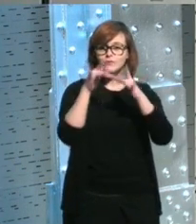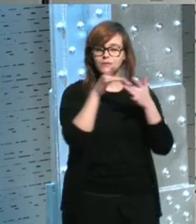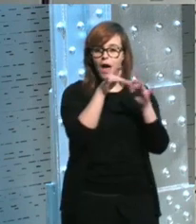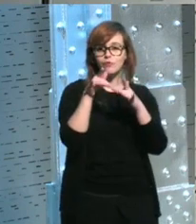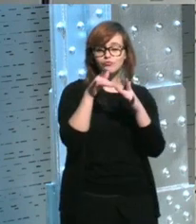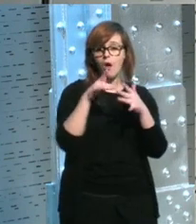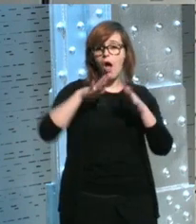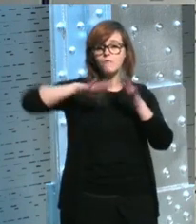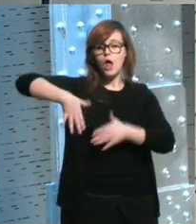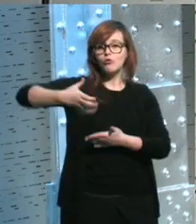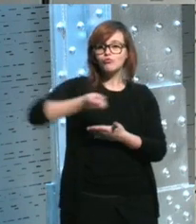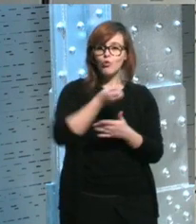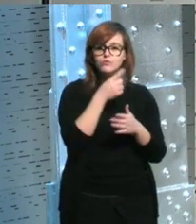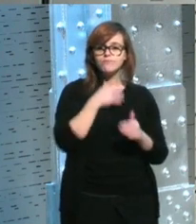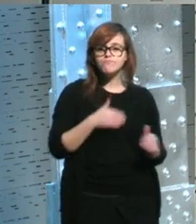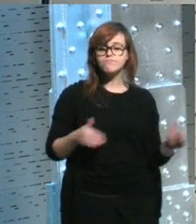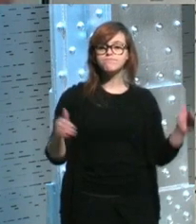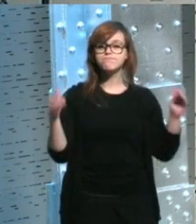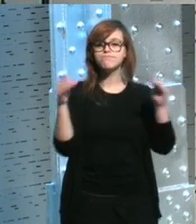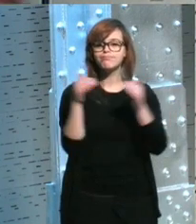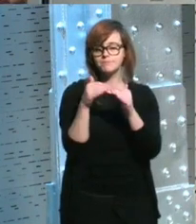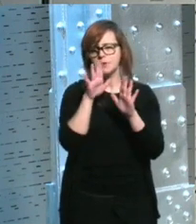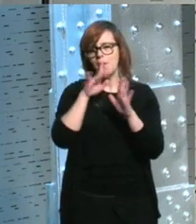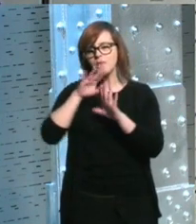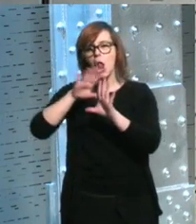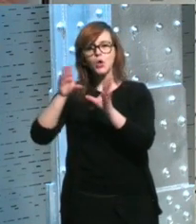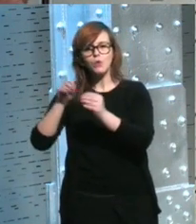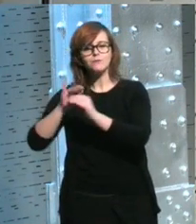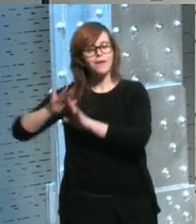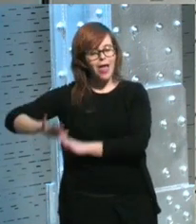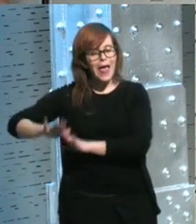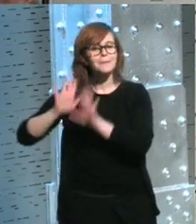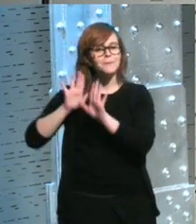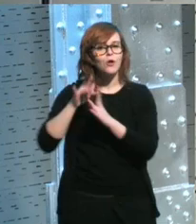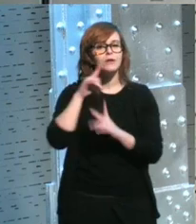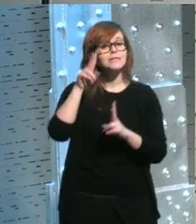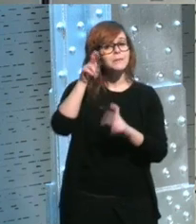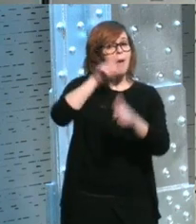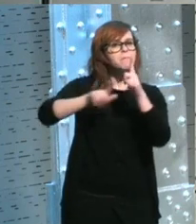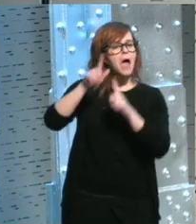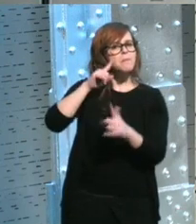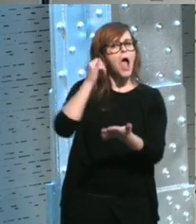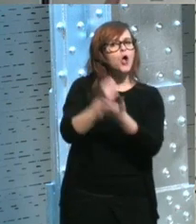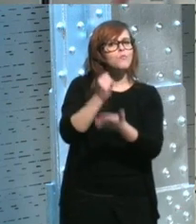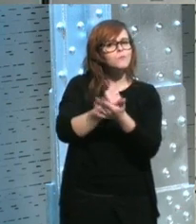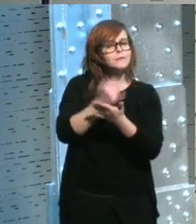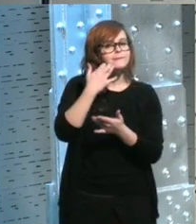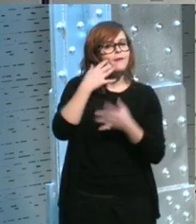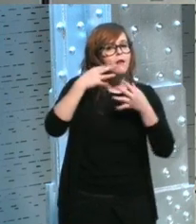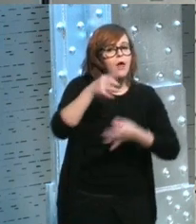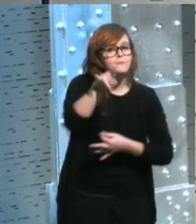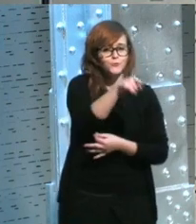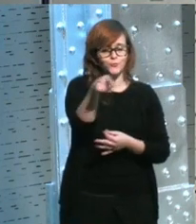Me quedo con la conclusión para el final, pero el viaje era para ver si así era. Entonces, la